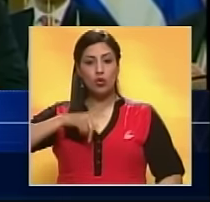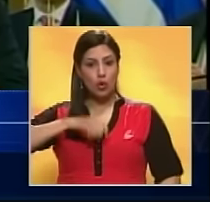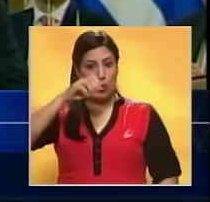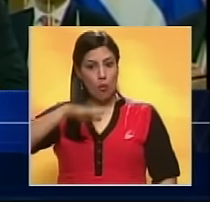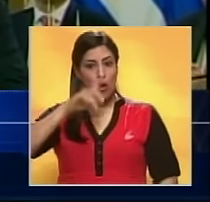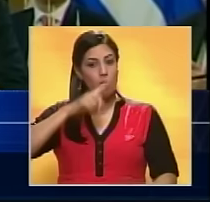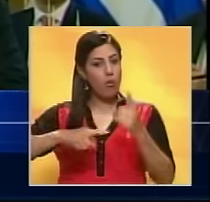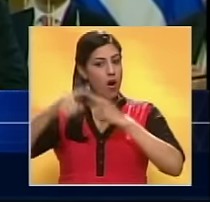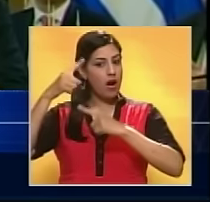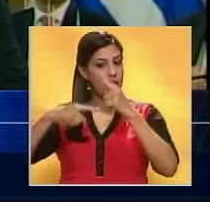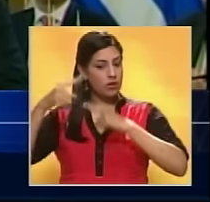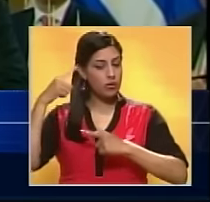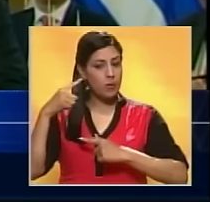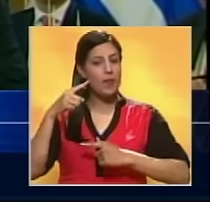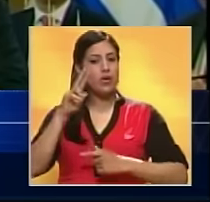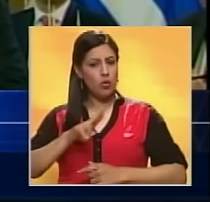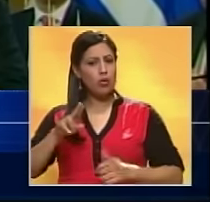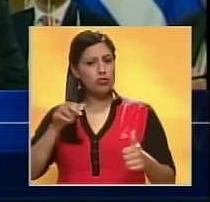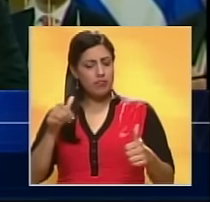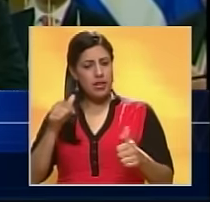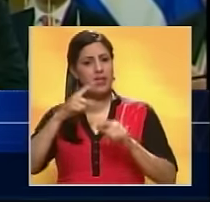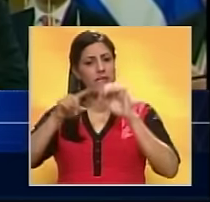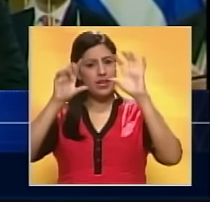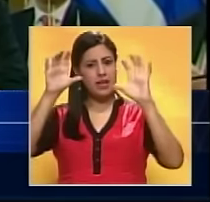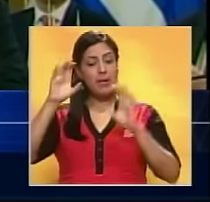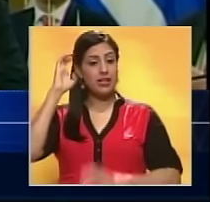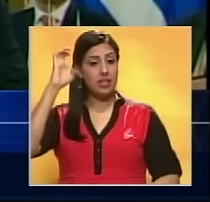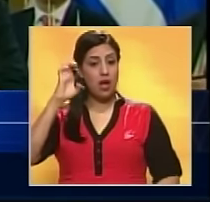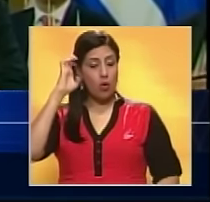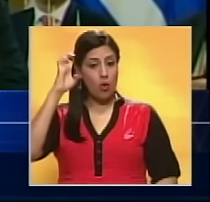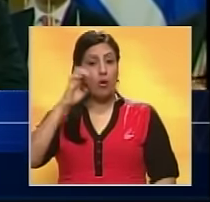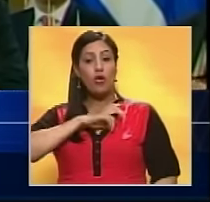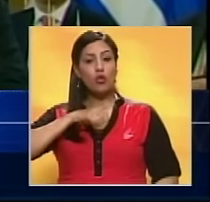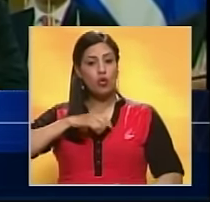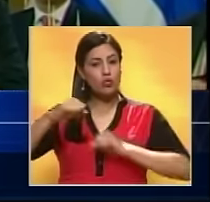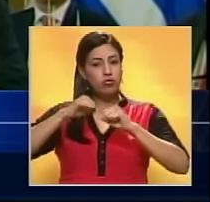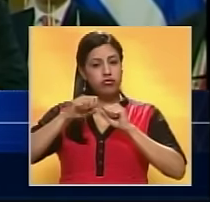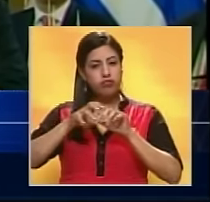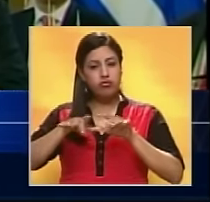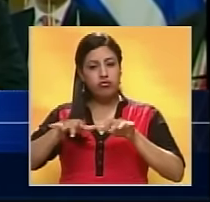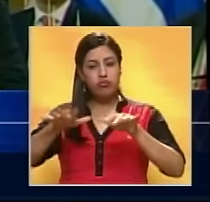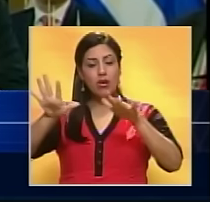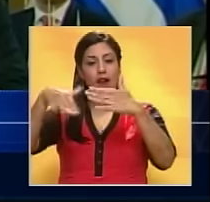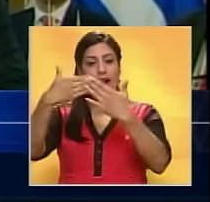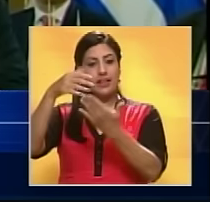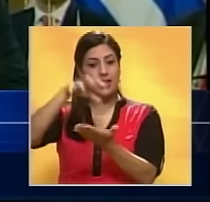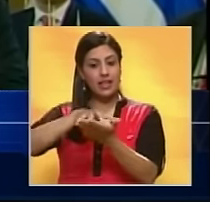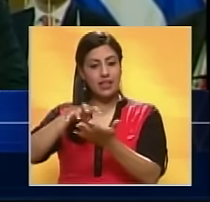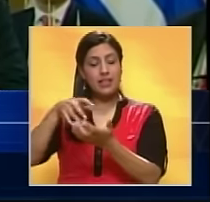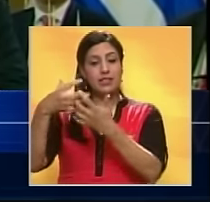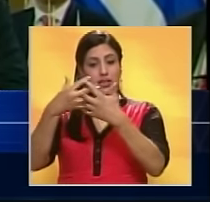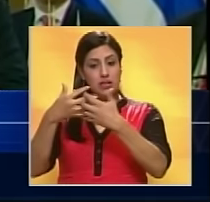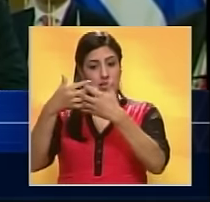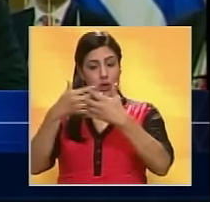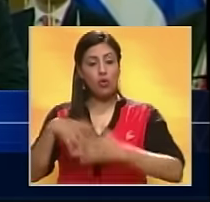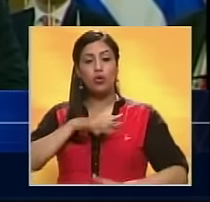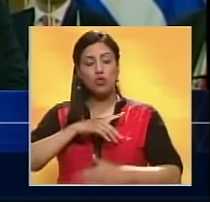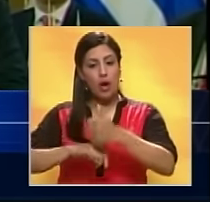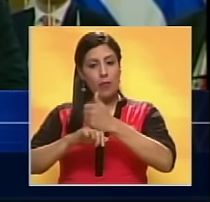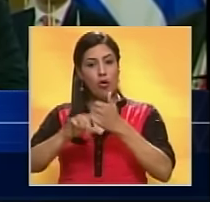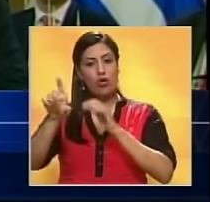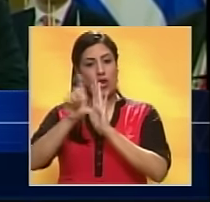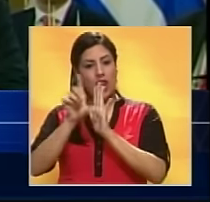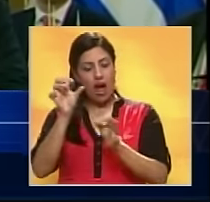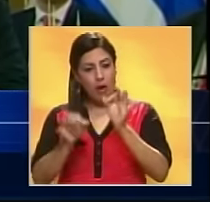años. Fue muy útil en varios países de Europa, lo vamos a activar ampliamente hacia los Estados Unidos. Apoyo